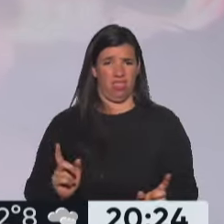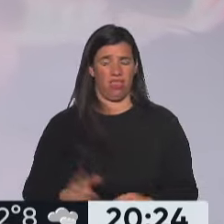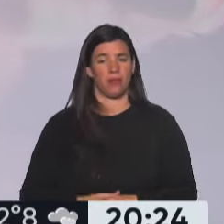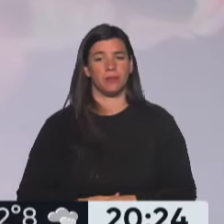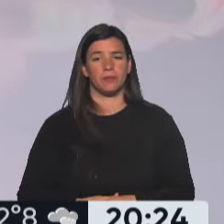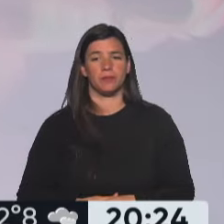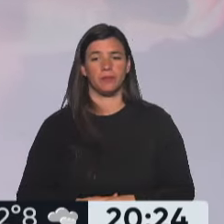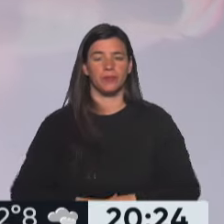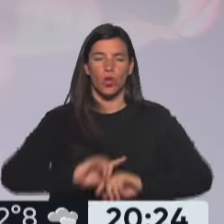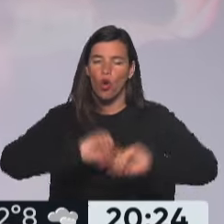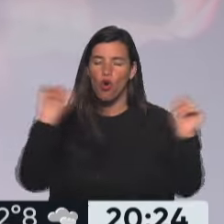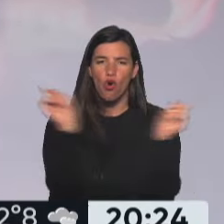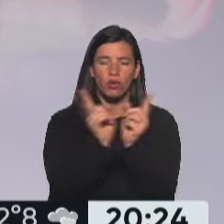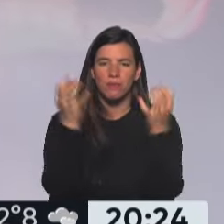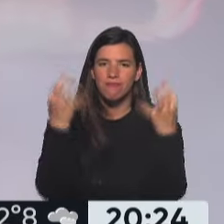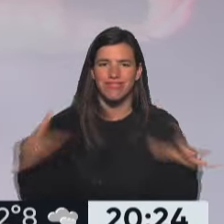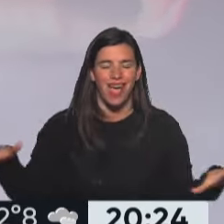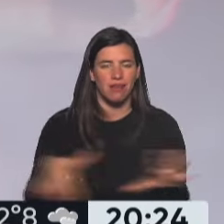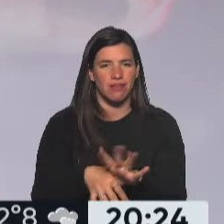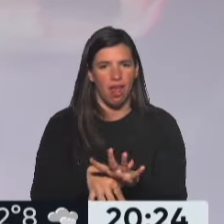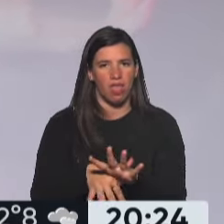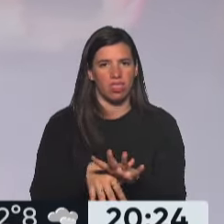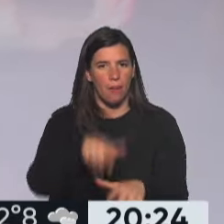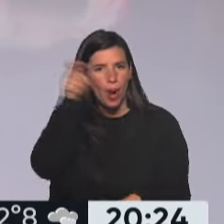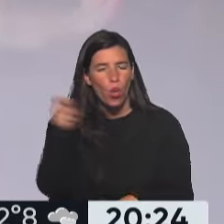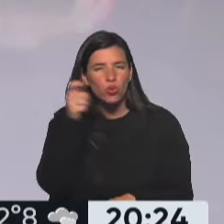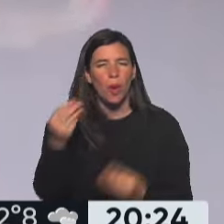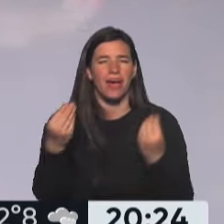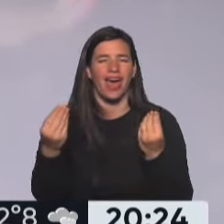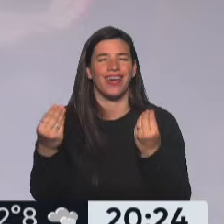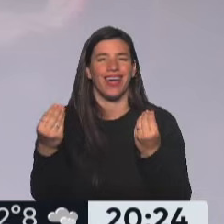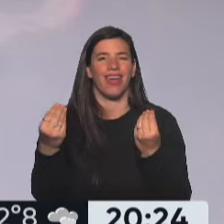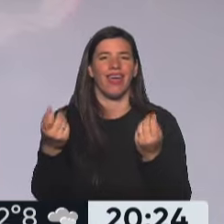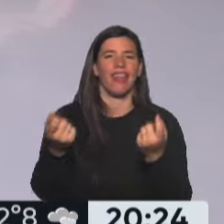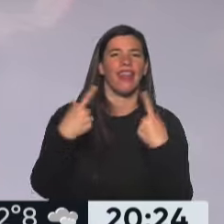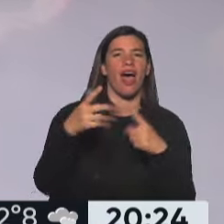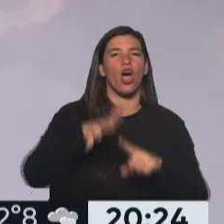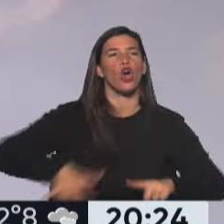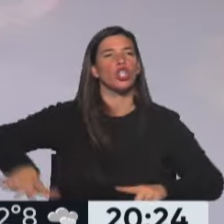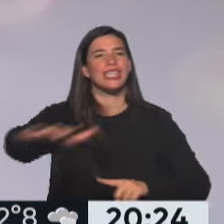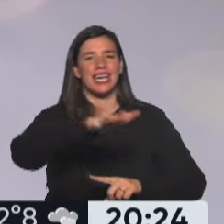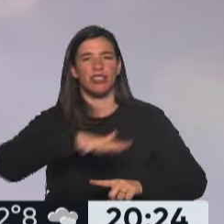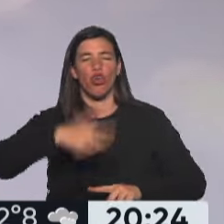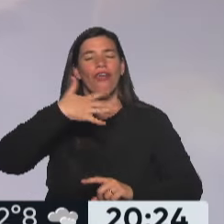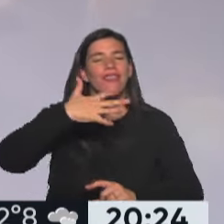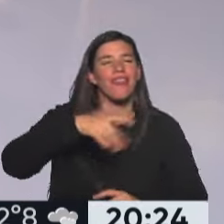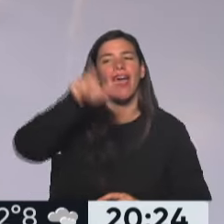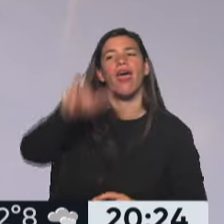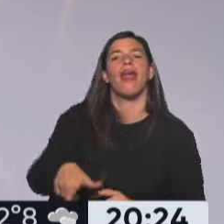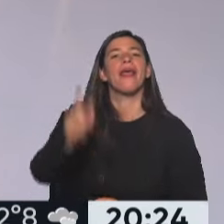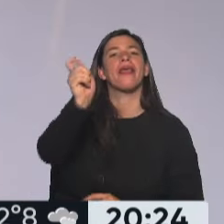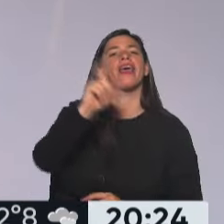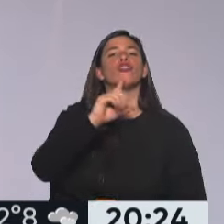Excelente compilado, excelente informe del equipo de producción y de edición para ponernos en contexto un poco y para entender quién era la Tota Santillán, porque